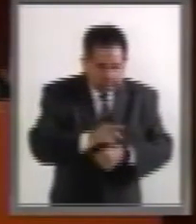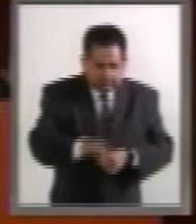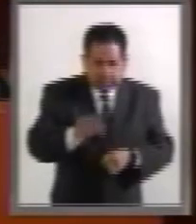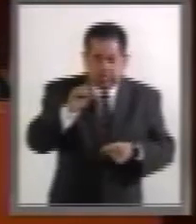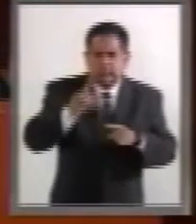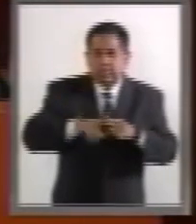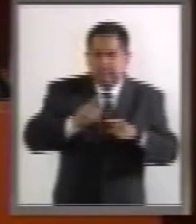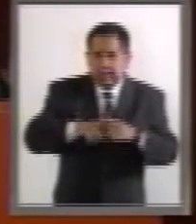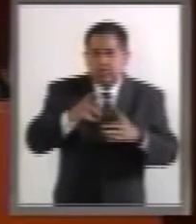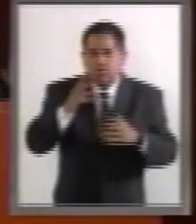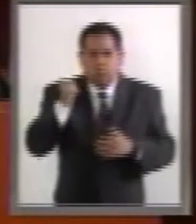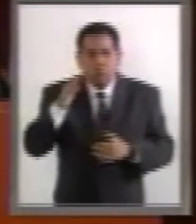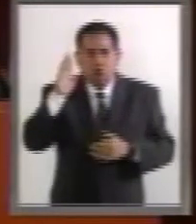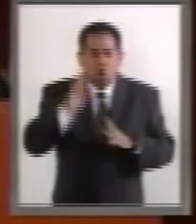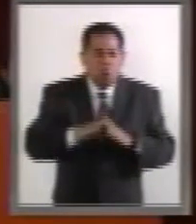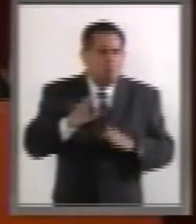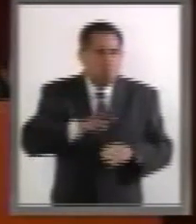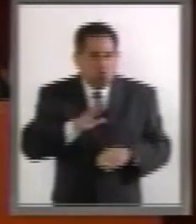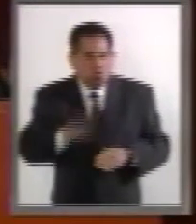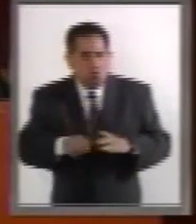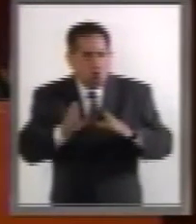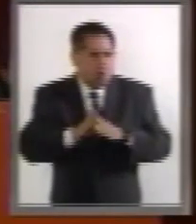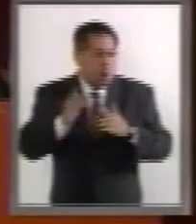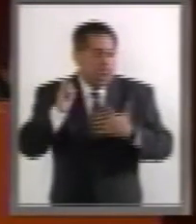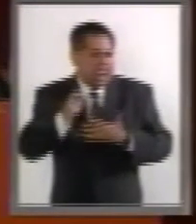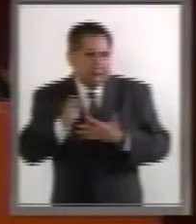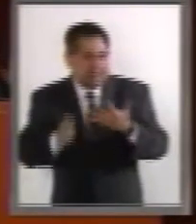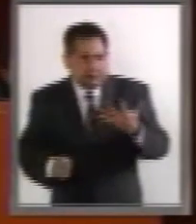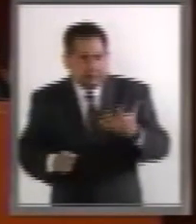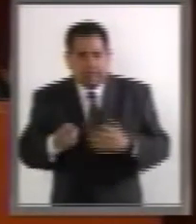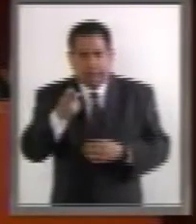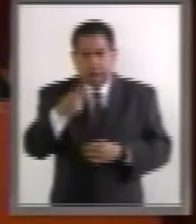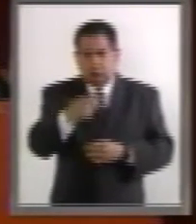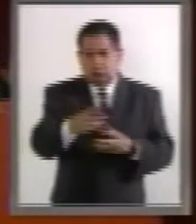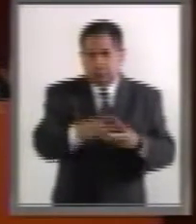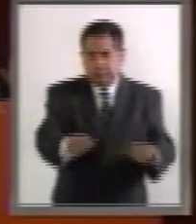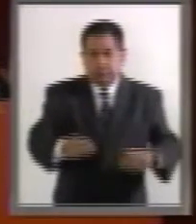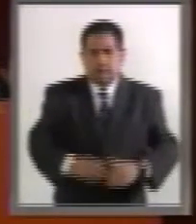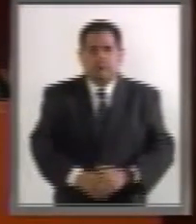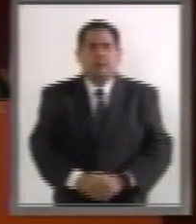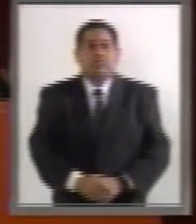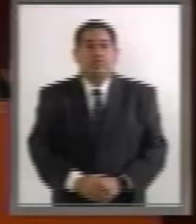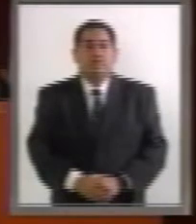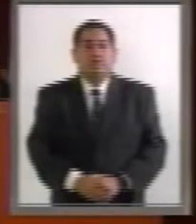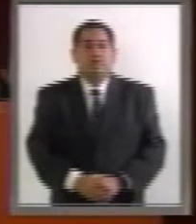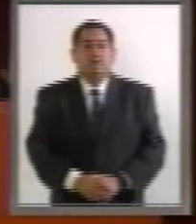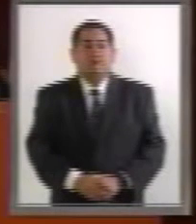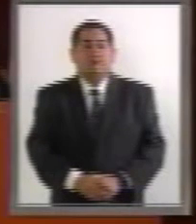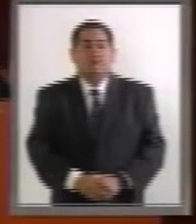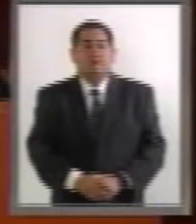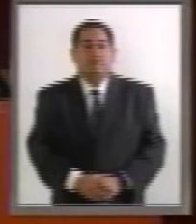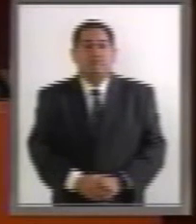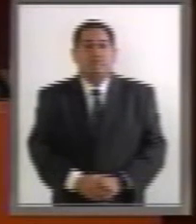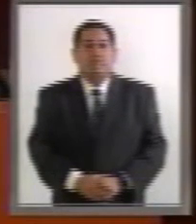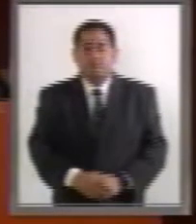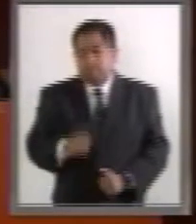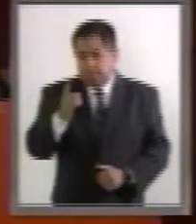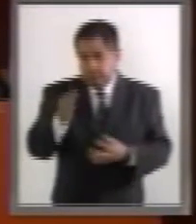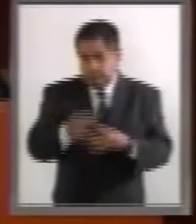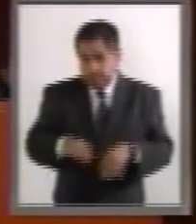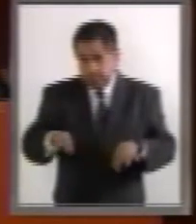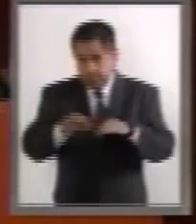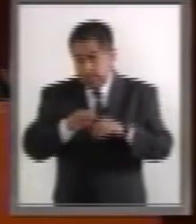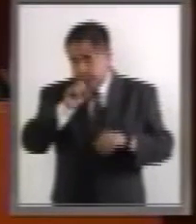las características, en este caso de la materia que nos preocupa, de su desaparición. Es importante